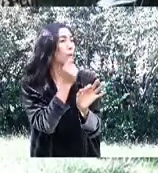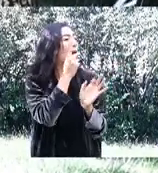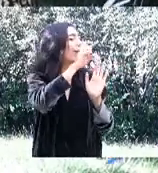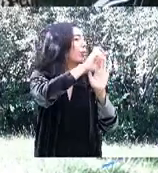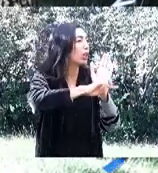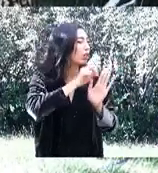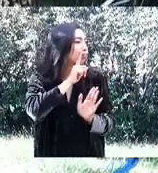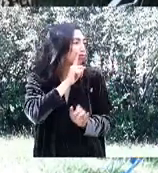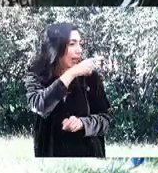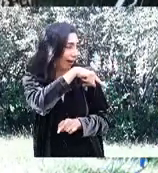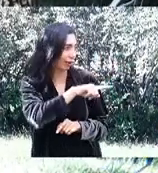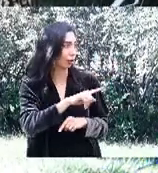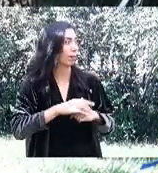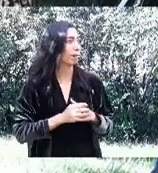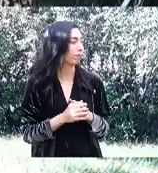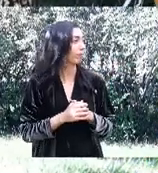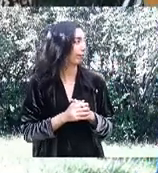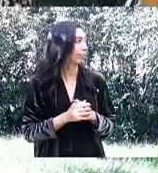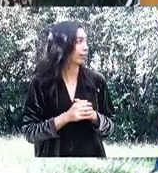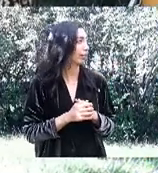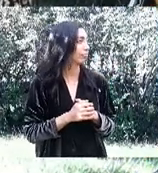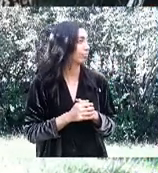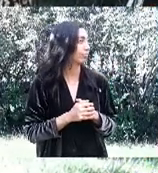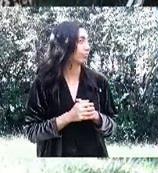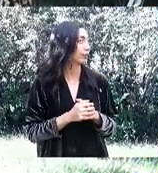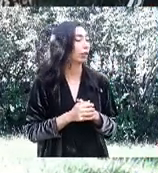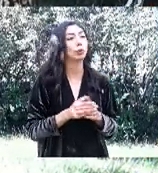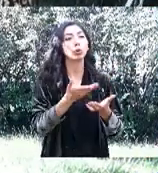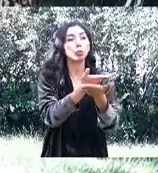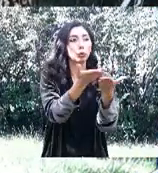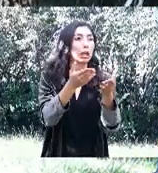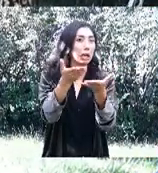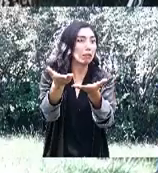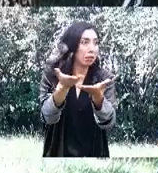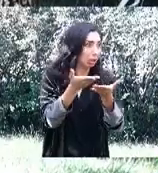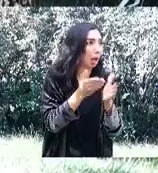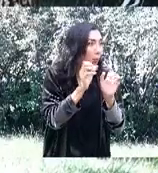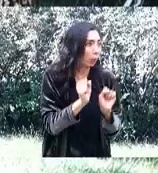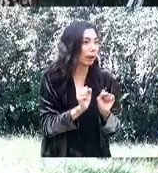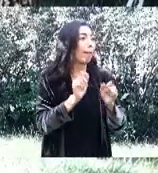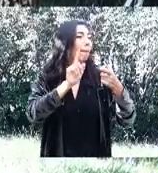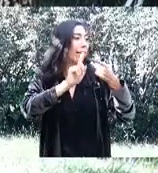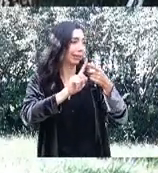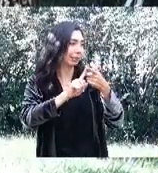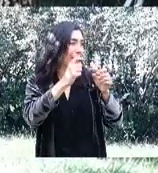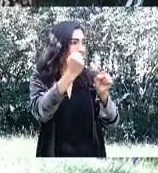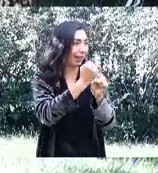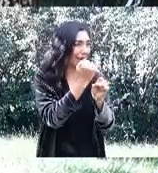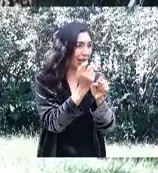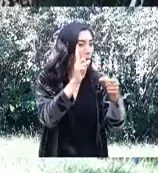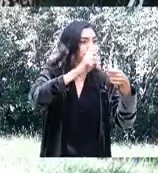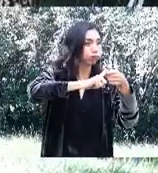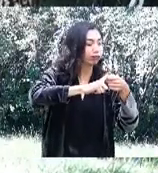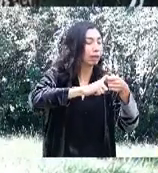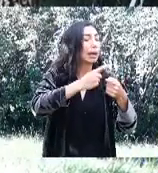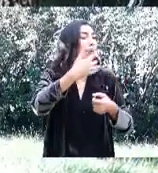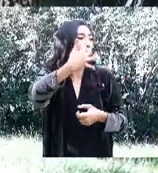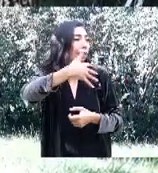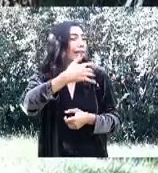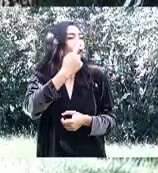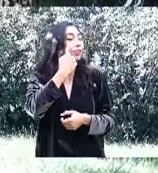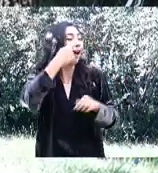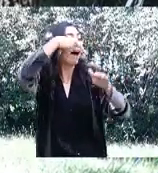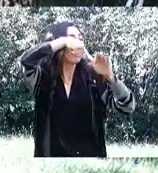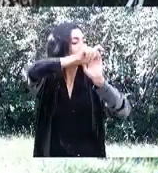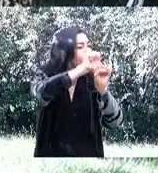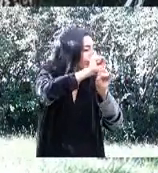están llevando a cabo Donde están todas y todos invitados para participar en nuestros talleres es importante que conozcan desde adentro nuestras actividades